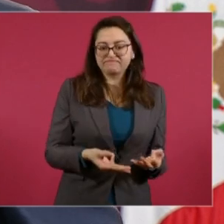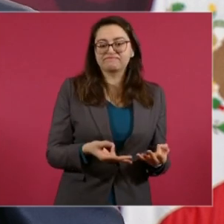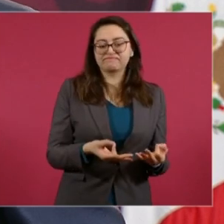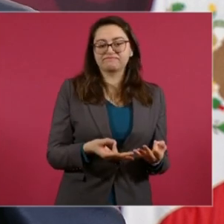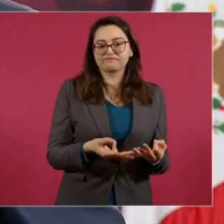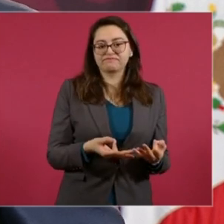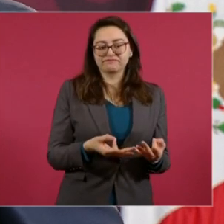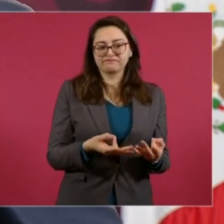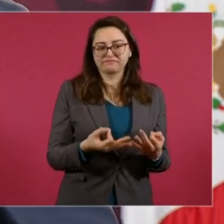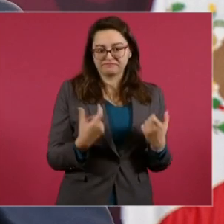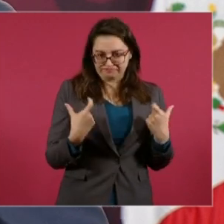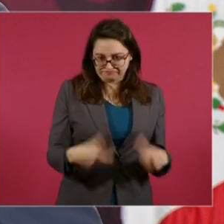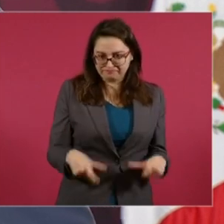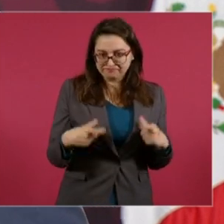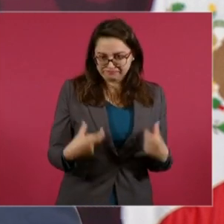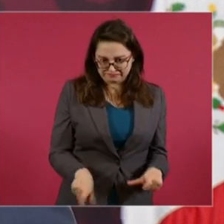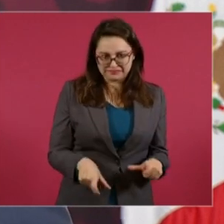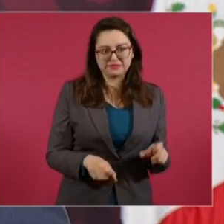representativos, de más peso,